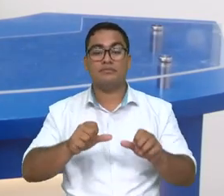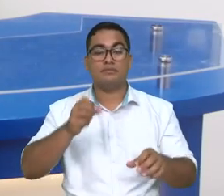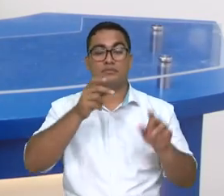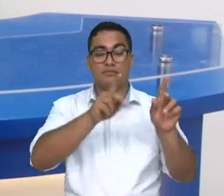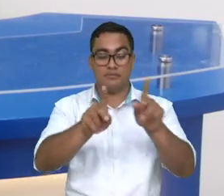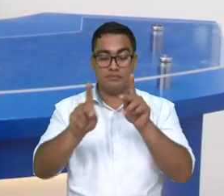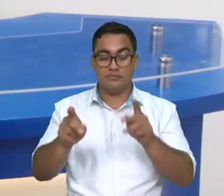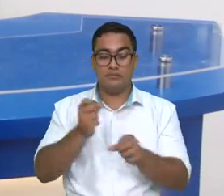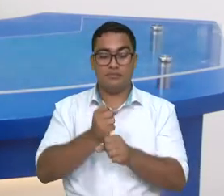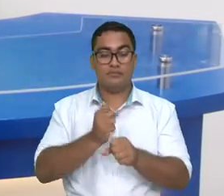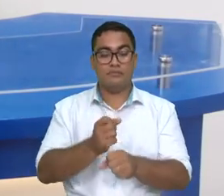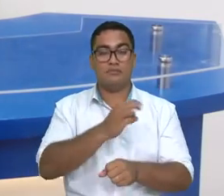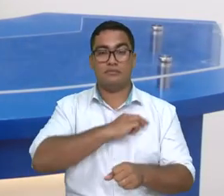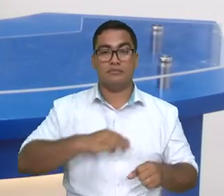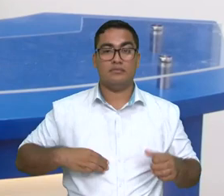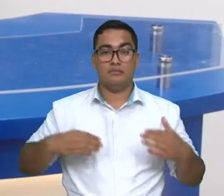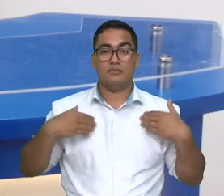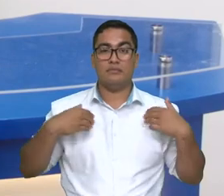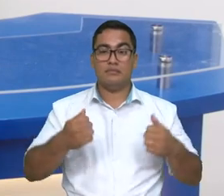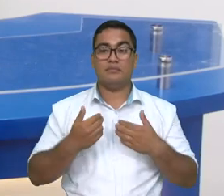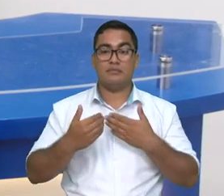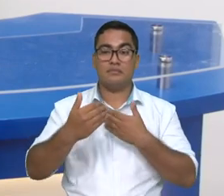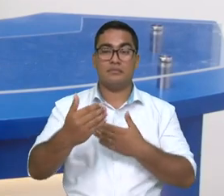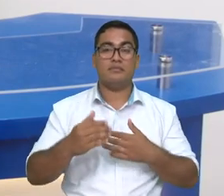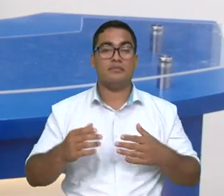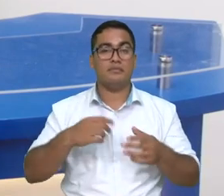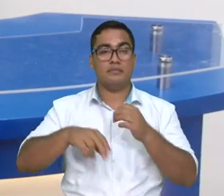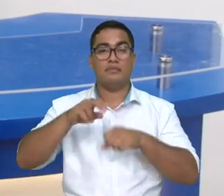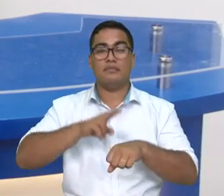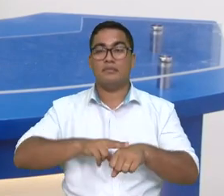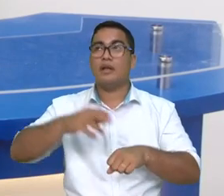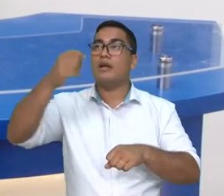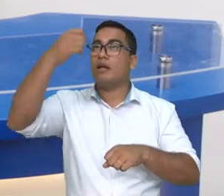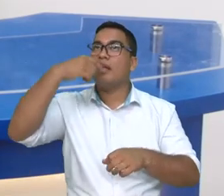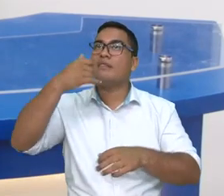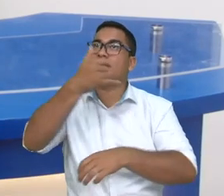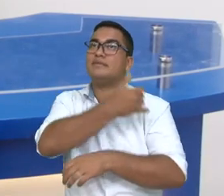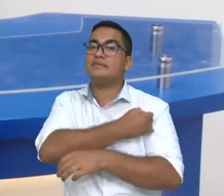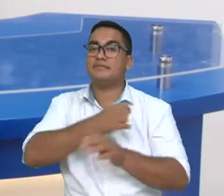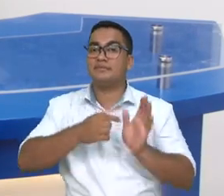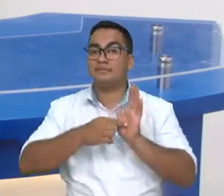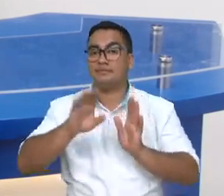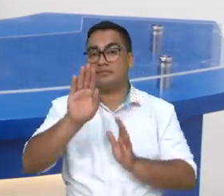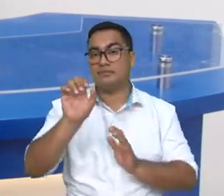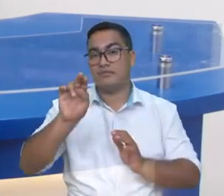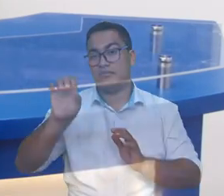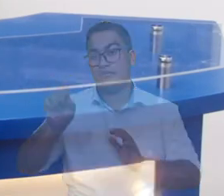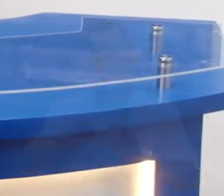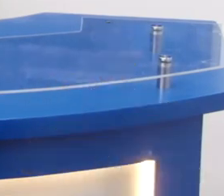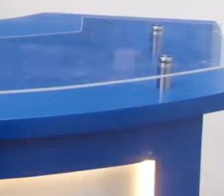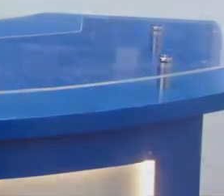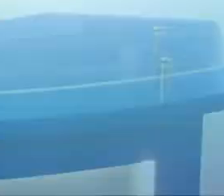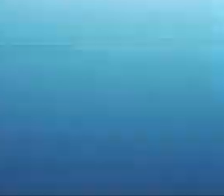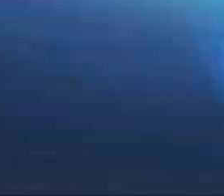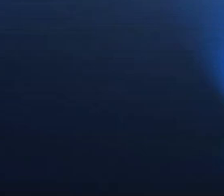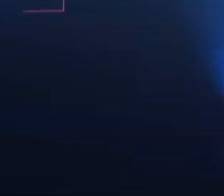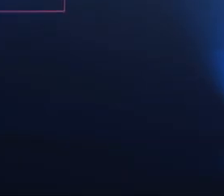Ministerio de Salud se preparan para la primera jornada nacional de vacunación. Vanessa Paz nos tiene mayores detalles.